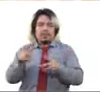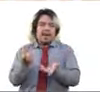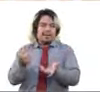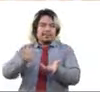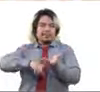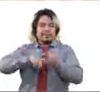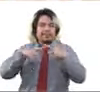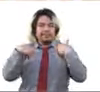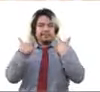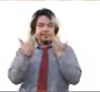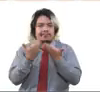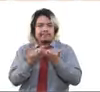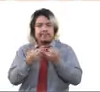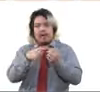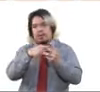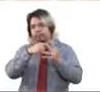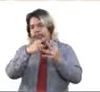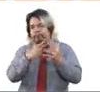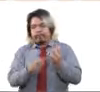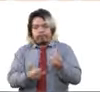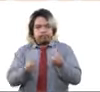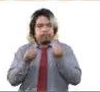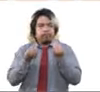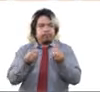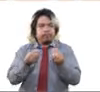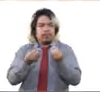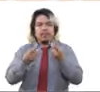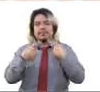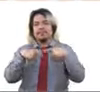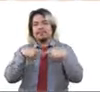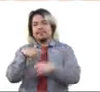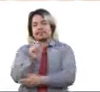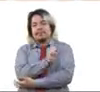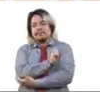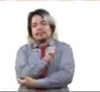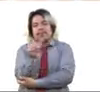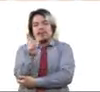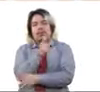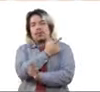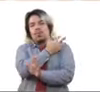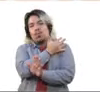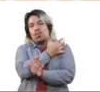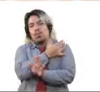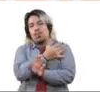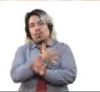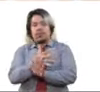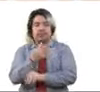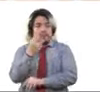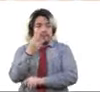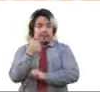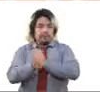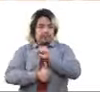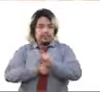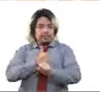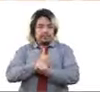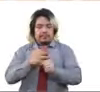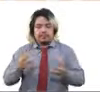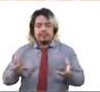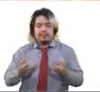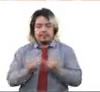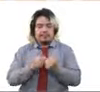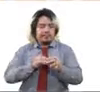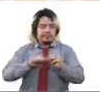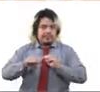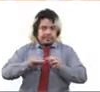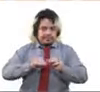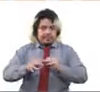pues prácticamente 1.000 expertos que a lo largo de 3 años nos han venido acompañando,